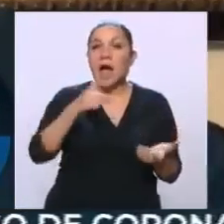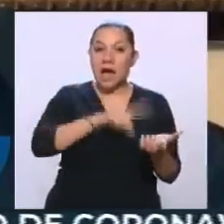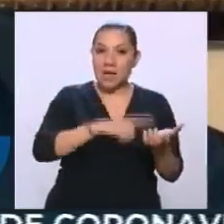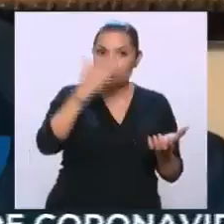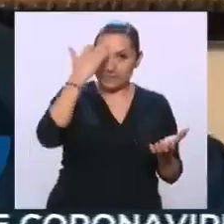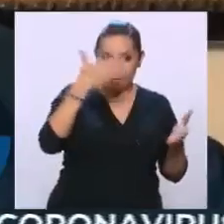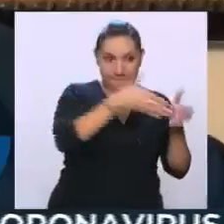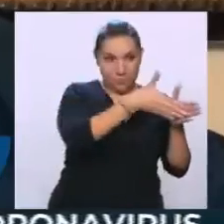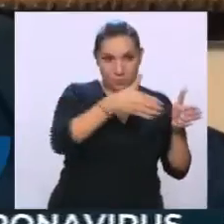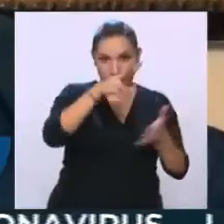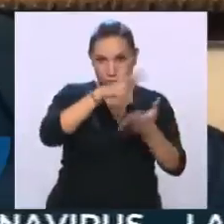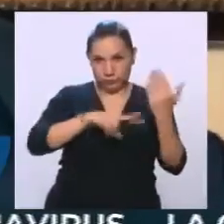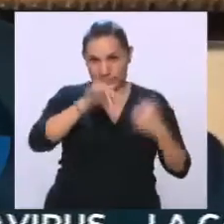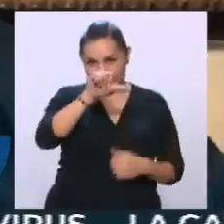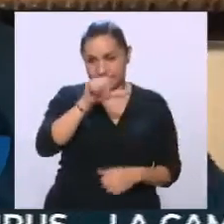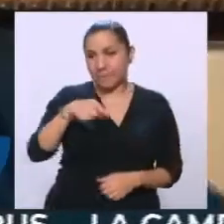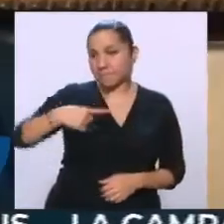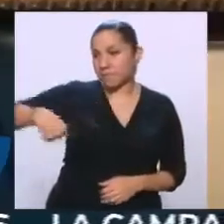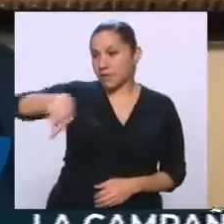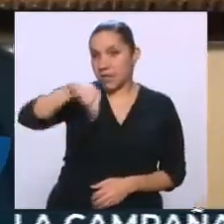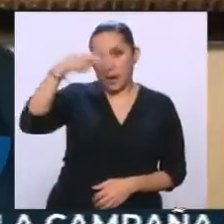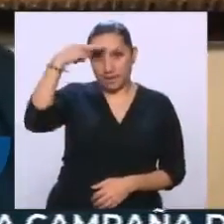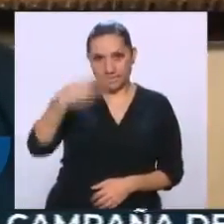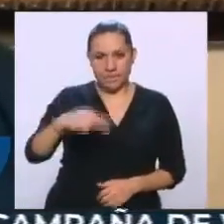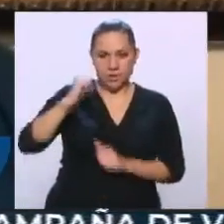las autoridades mexicanas solo recabaron el